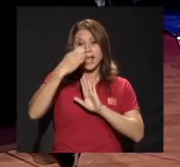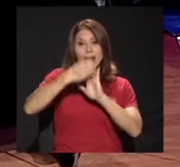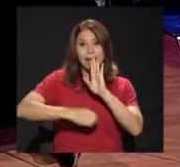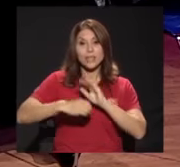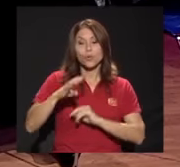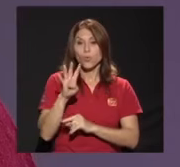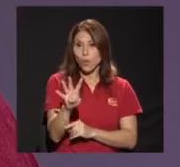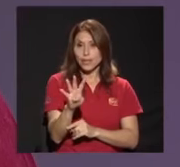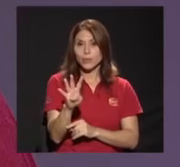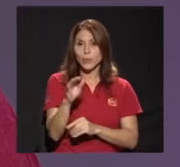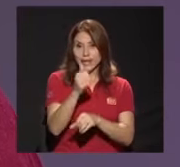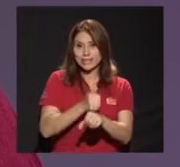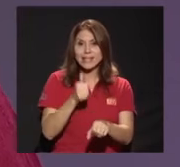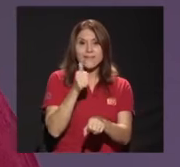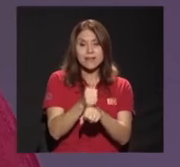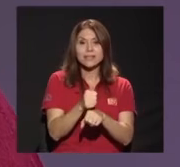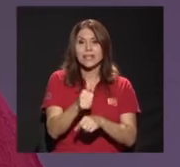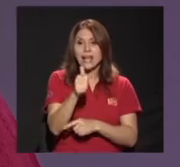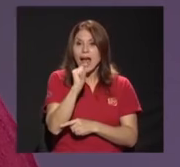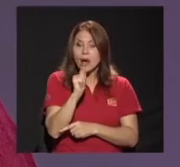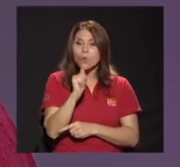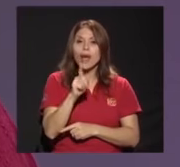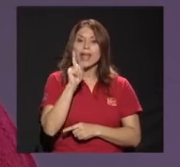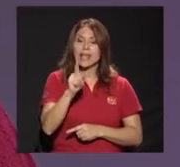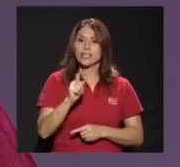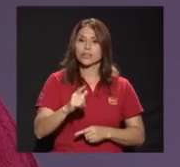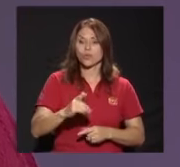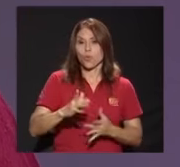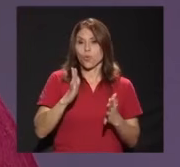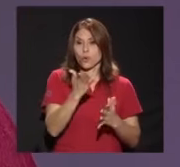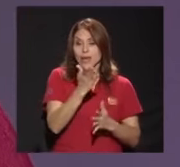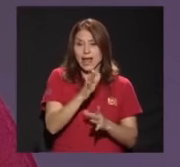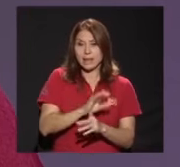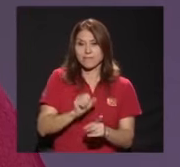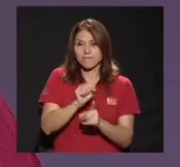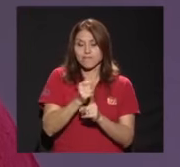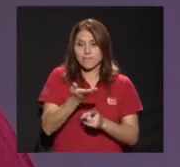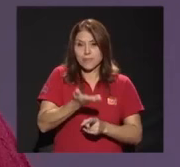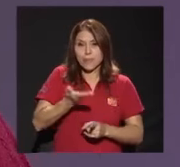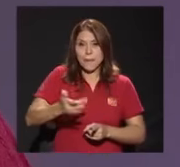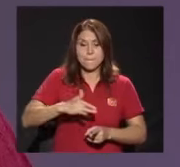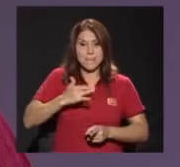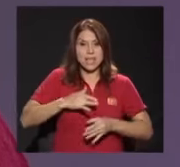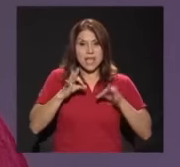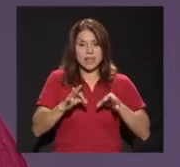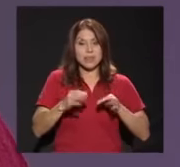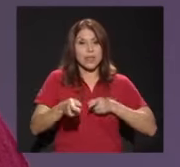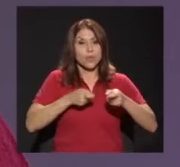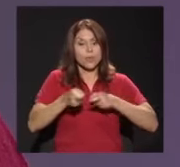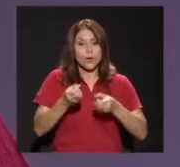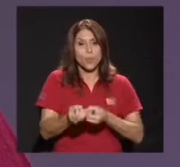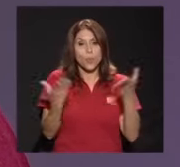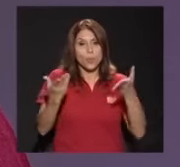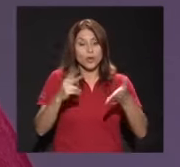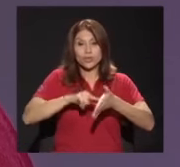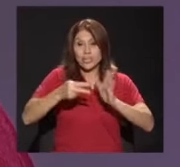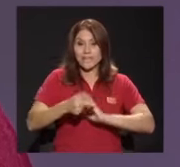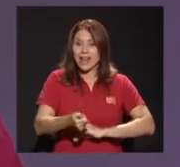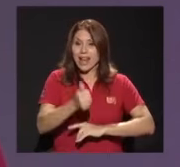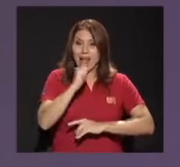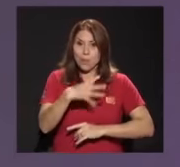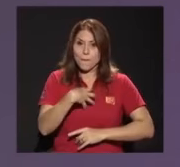4 establece que el agua es un bien de dominio público, eso significa que pertenece al Estado, ¿verdad?